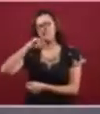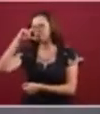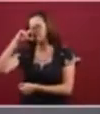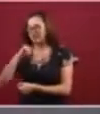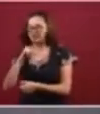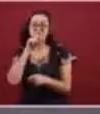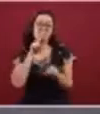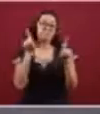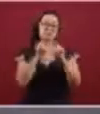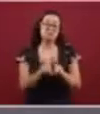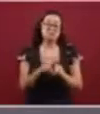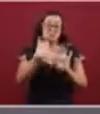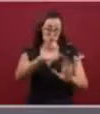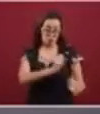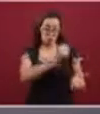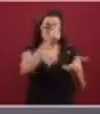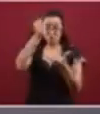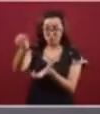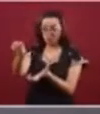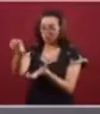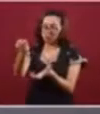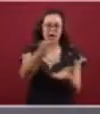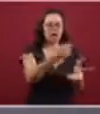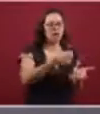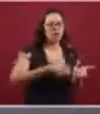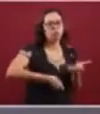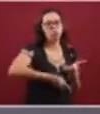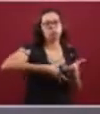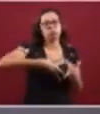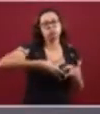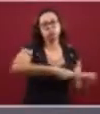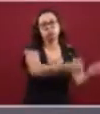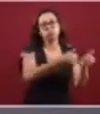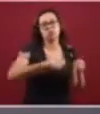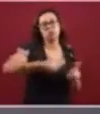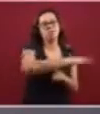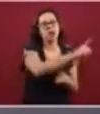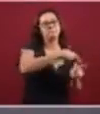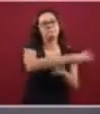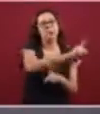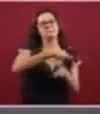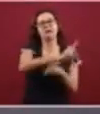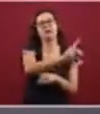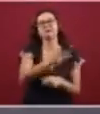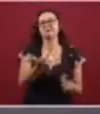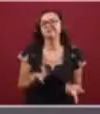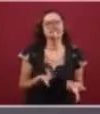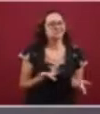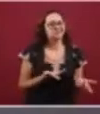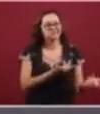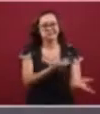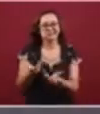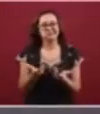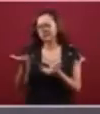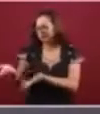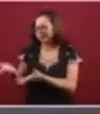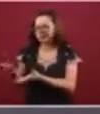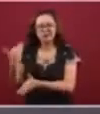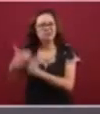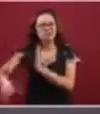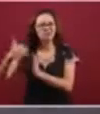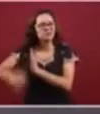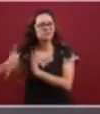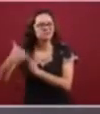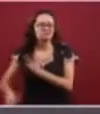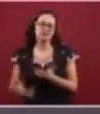no era utilizado para lo que se destinaba y por eso hay esas fugas de presupuesto en estos casos de corrupción que se están